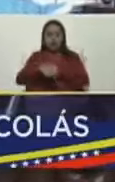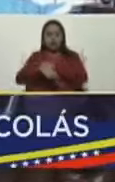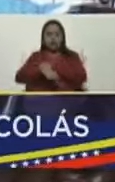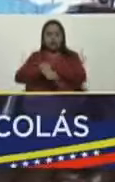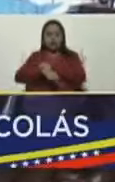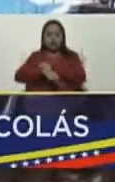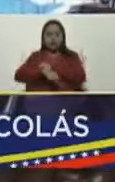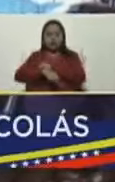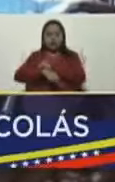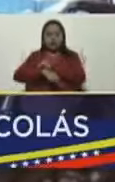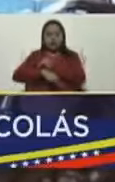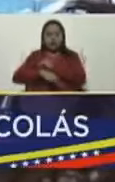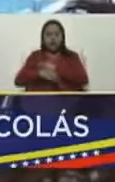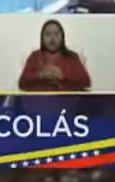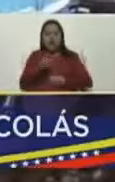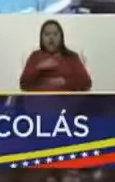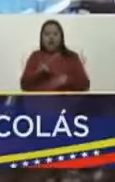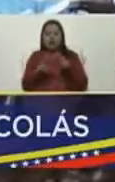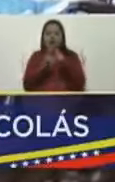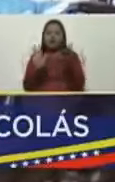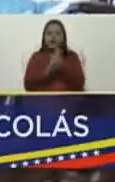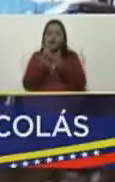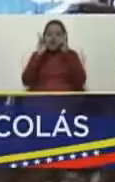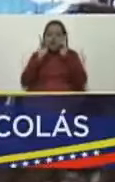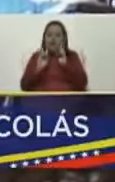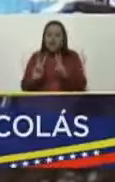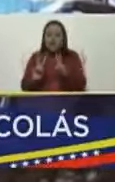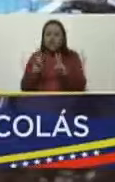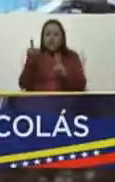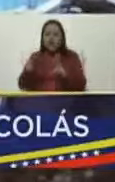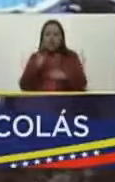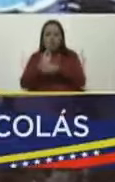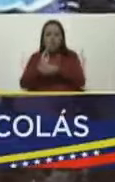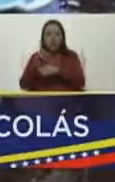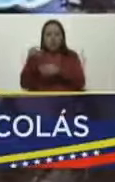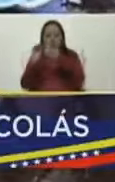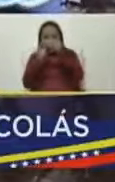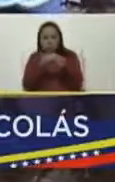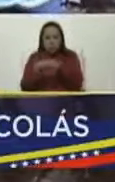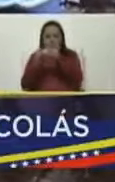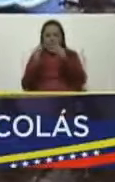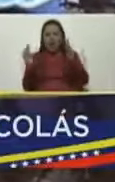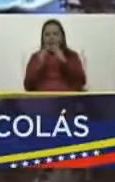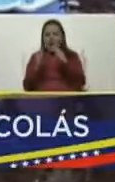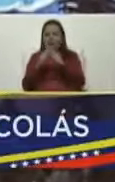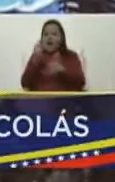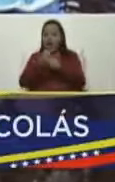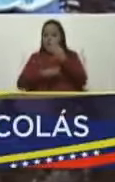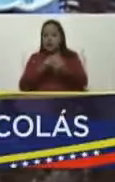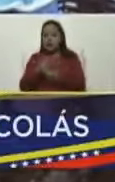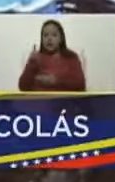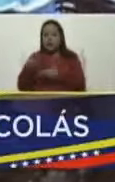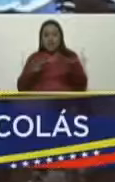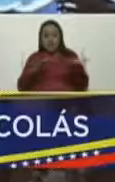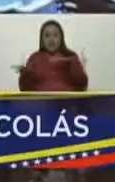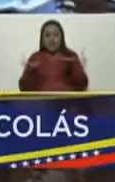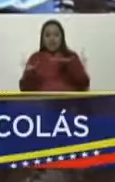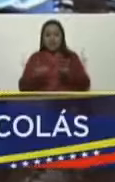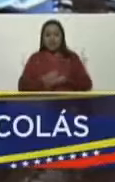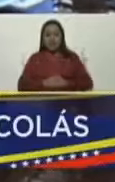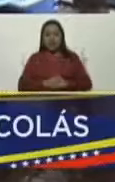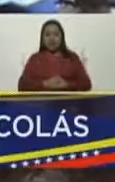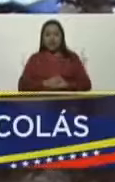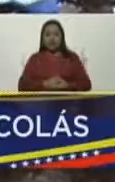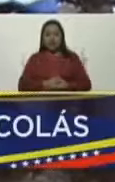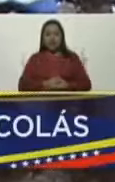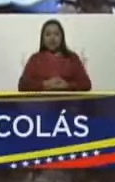tenga posibilidades, conocimientos de limpieza, de mantenimiento, de albañilería, lo estamos haciendo en el área de nuestros servicios,